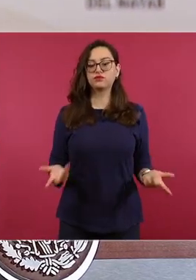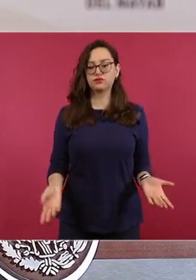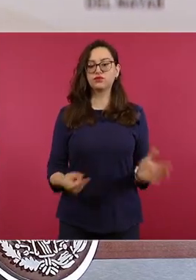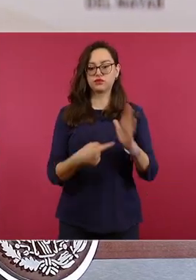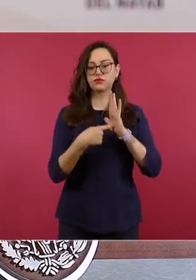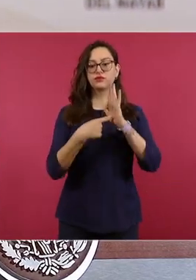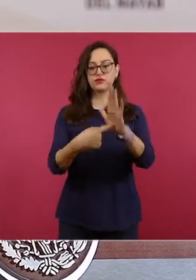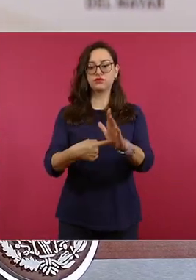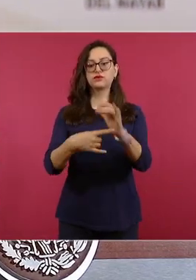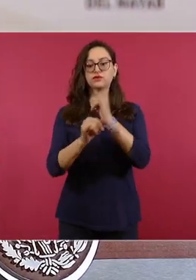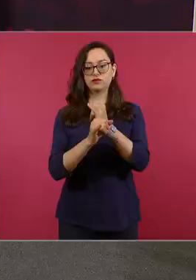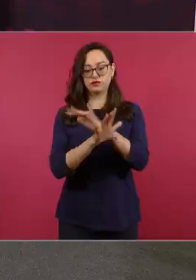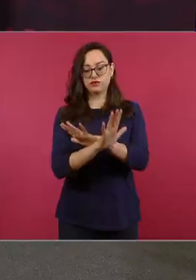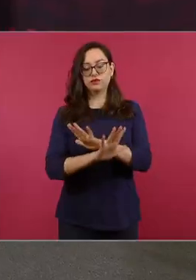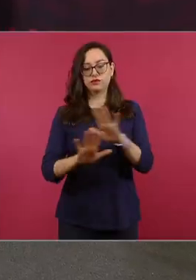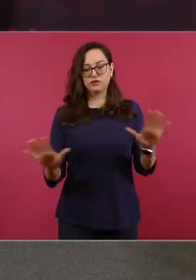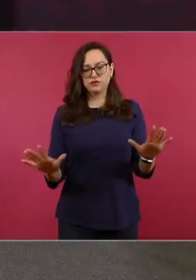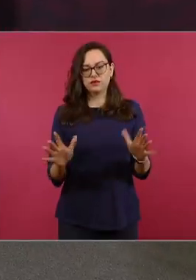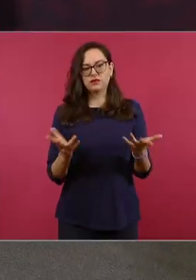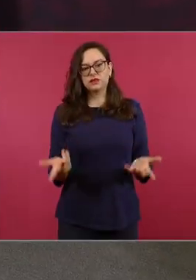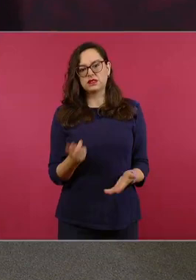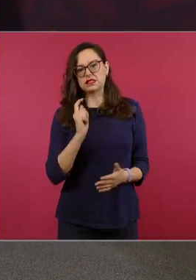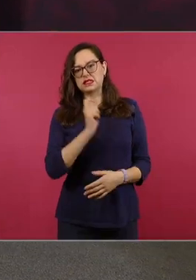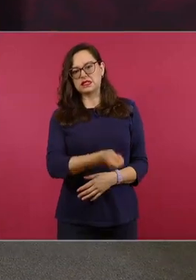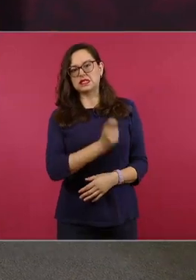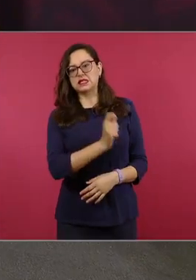va a informar sobre eso